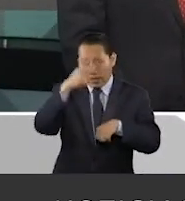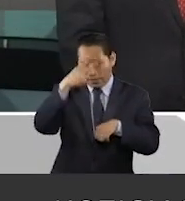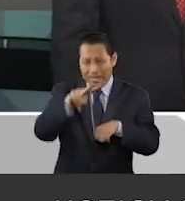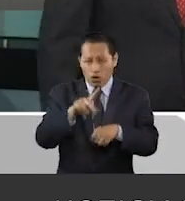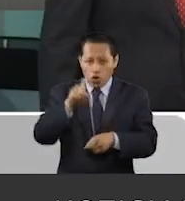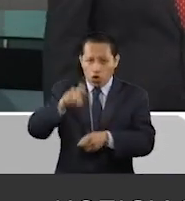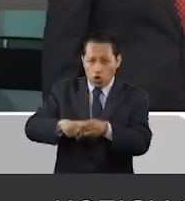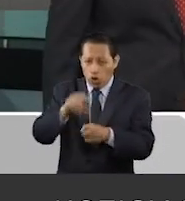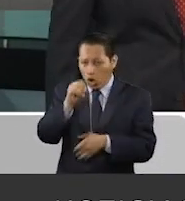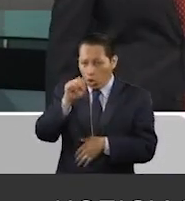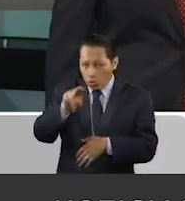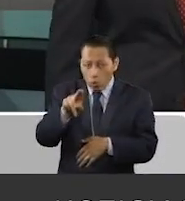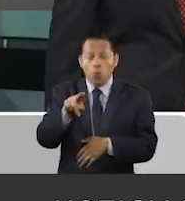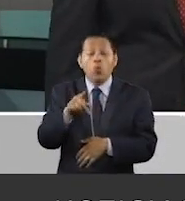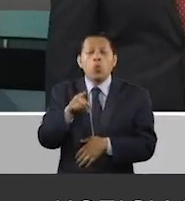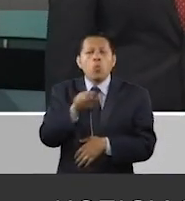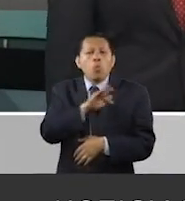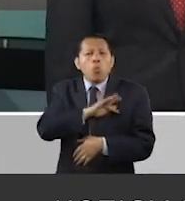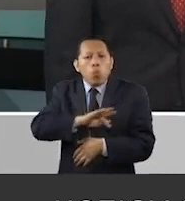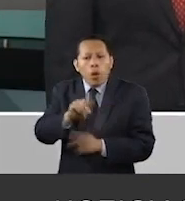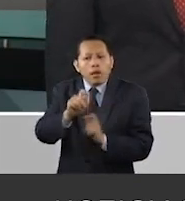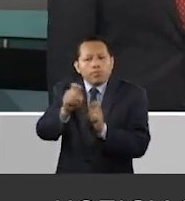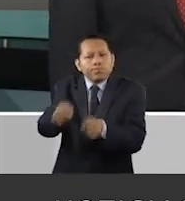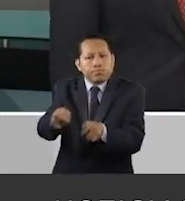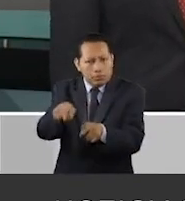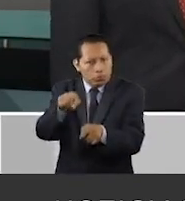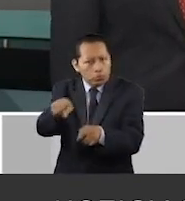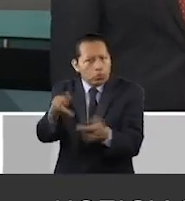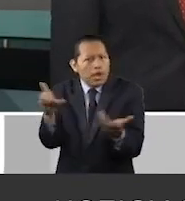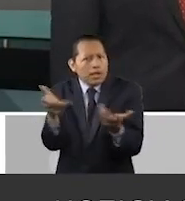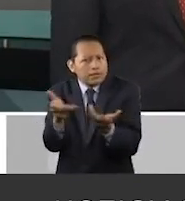podría influir desde esa posición en temas globales?